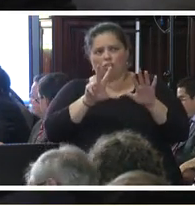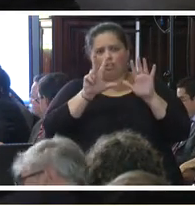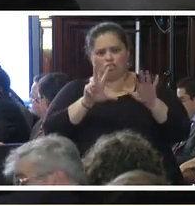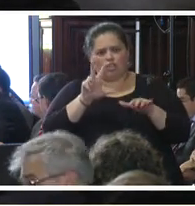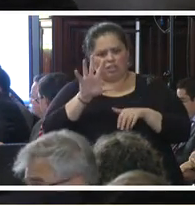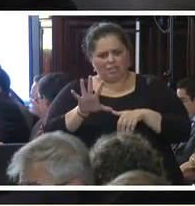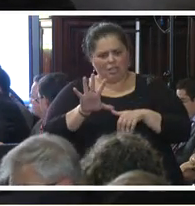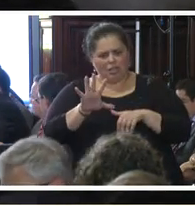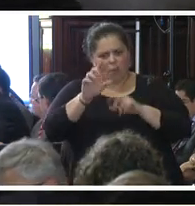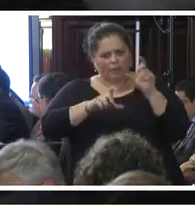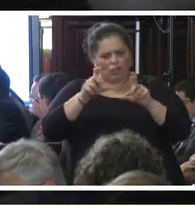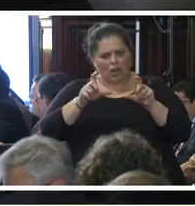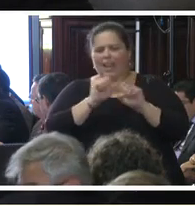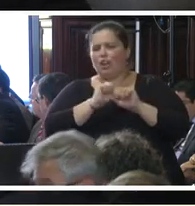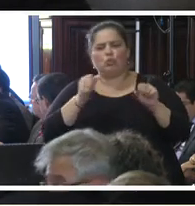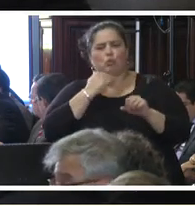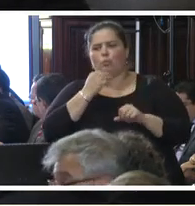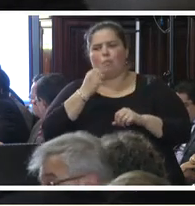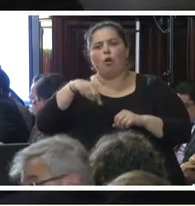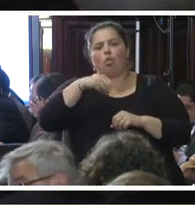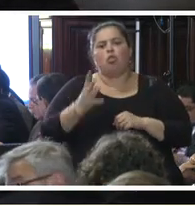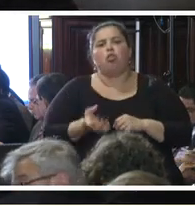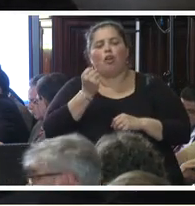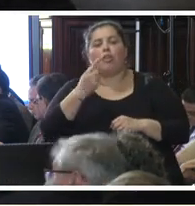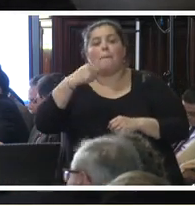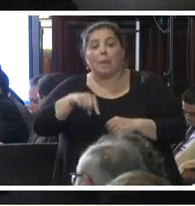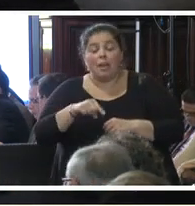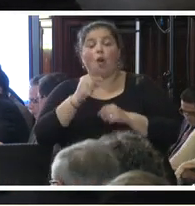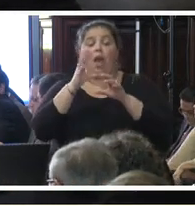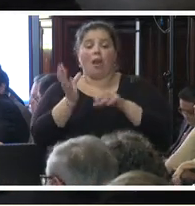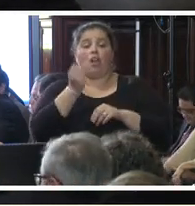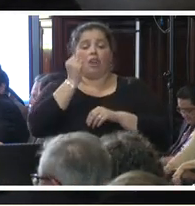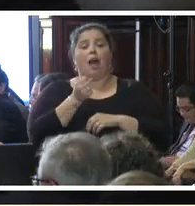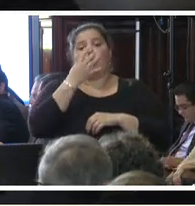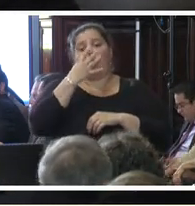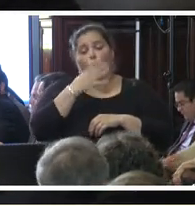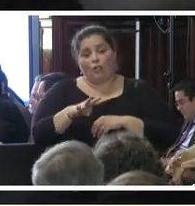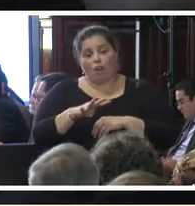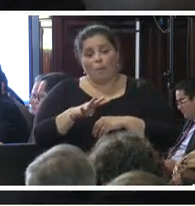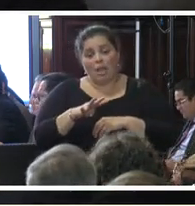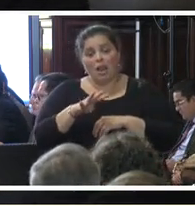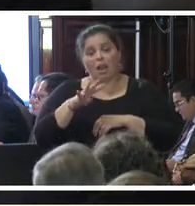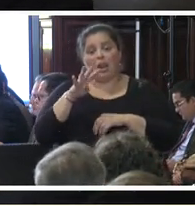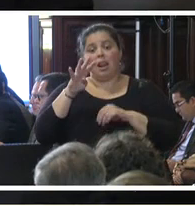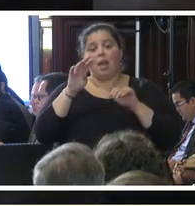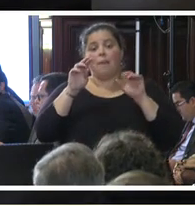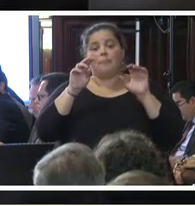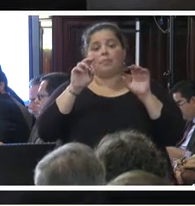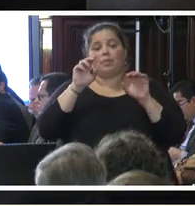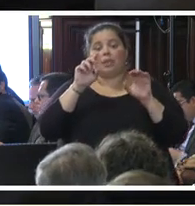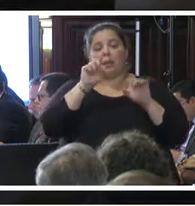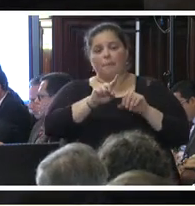no sabemos su paradero, pero hemos logrado encontrar a 4.309 personas que estaban en estatus de